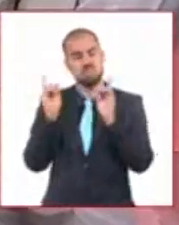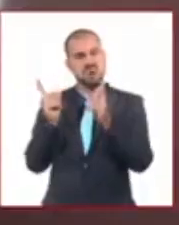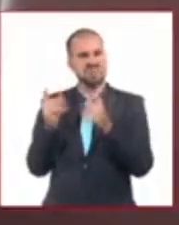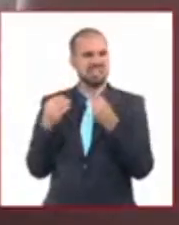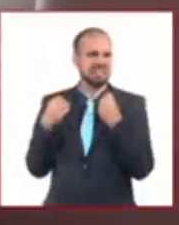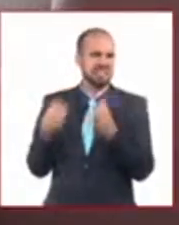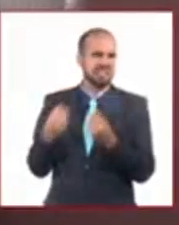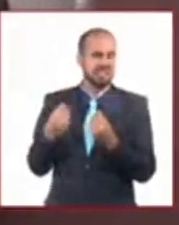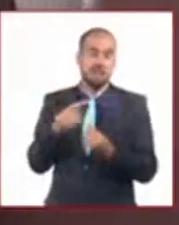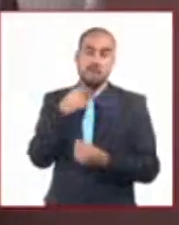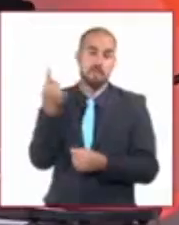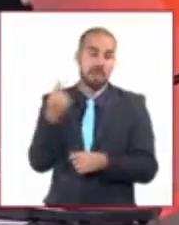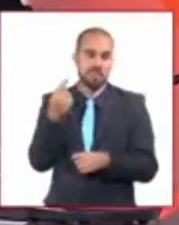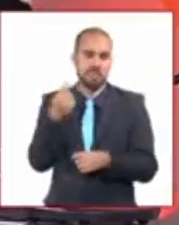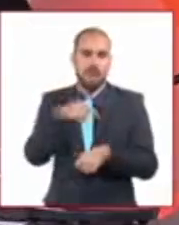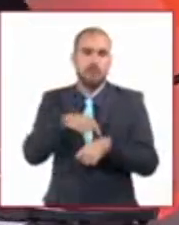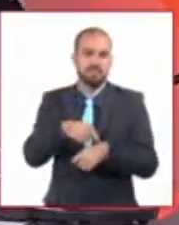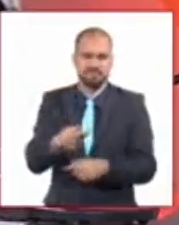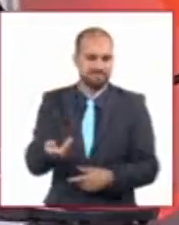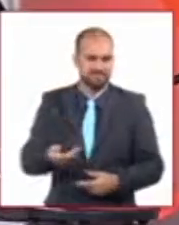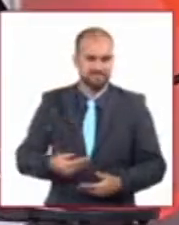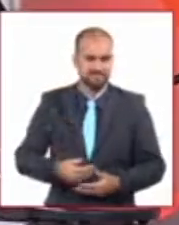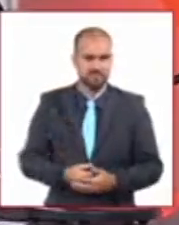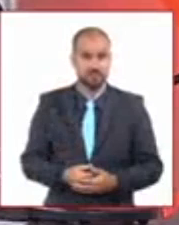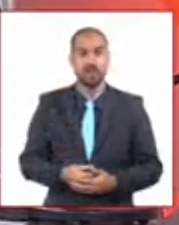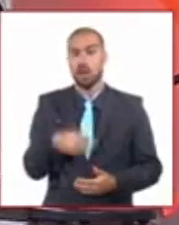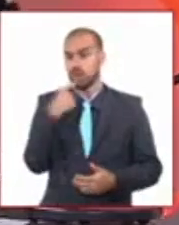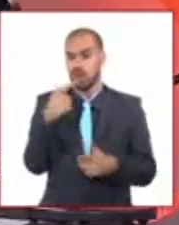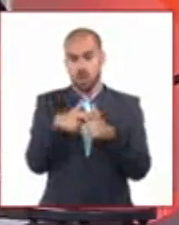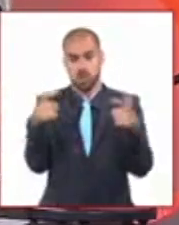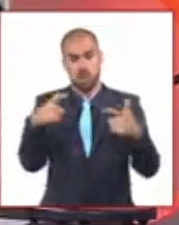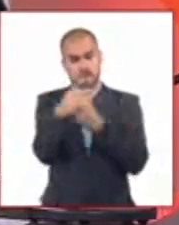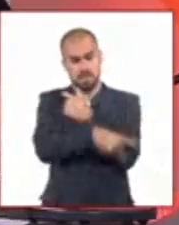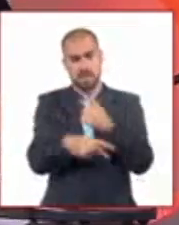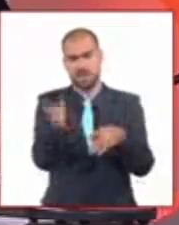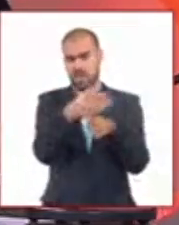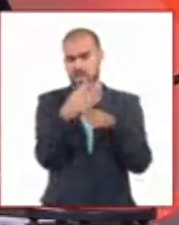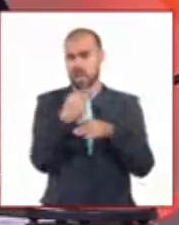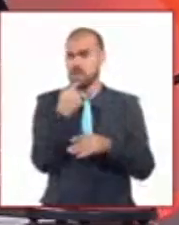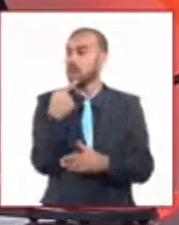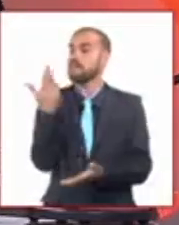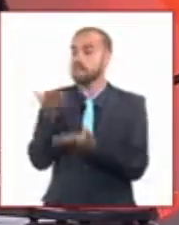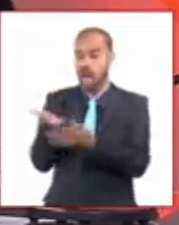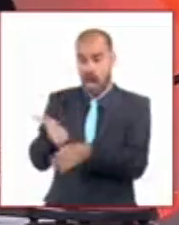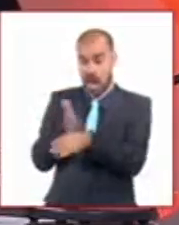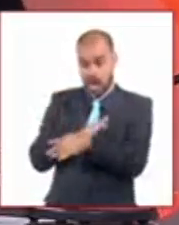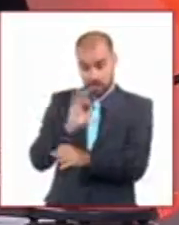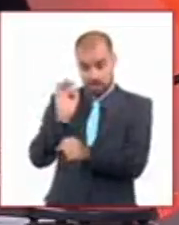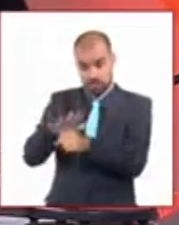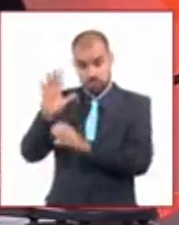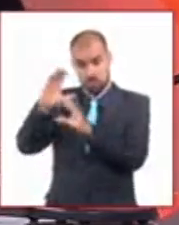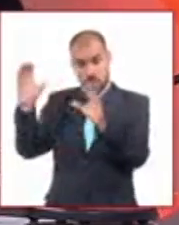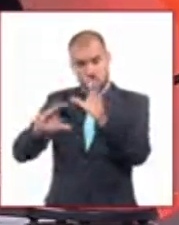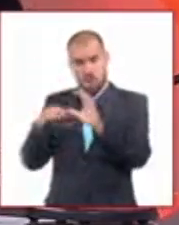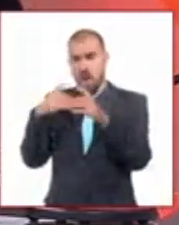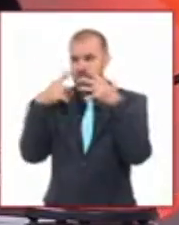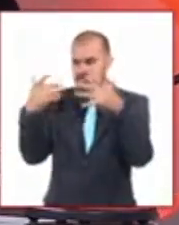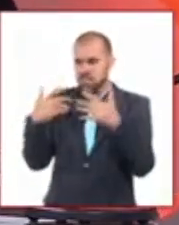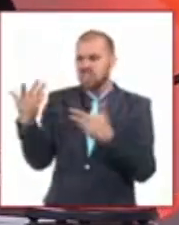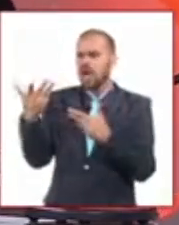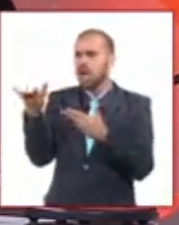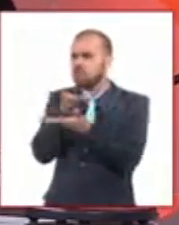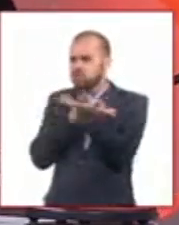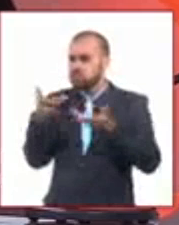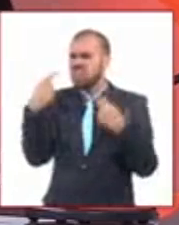después que muchos países de américa latina y el caribe le exigieron previo a esta cumbre que era lo que interesaba discutir porque más allá